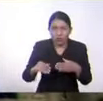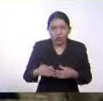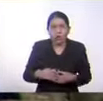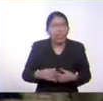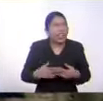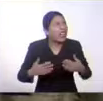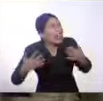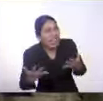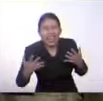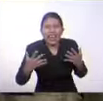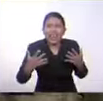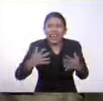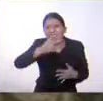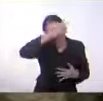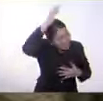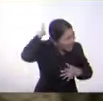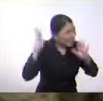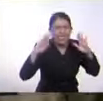Es Chambinde.